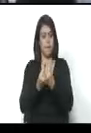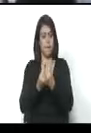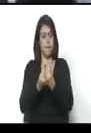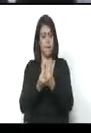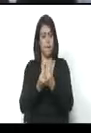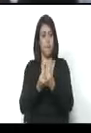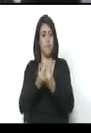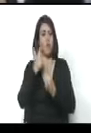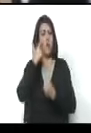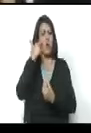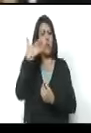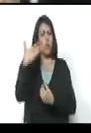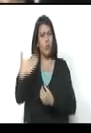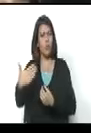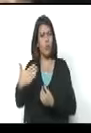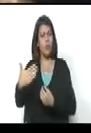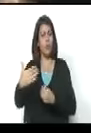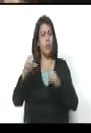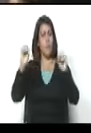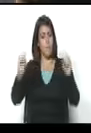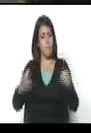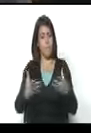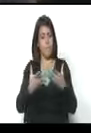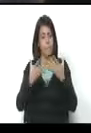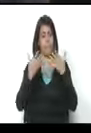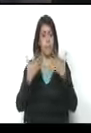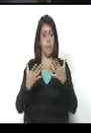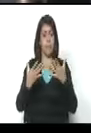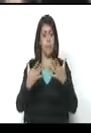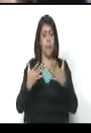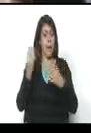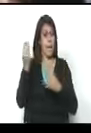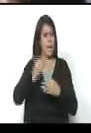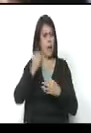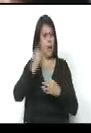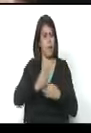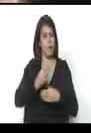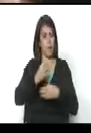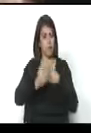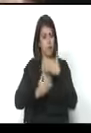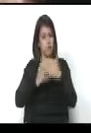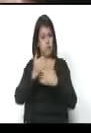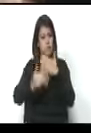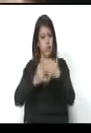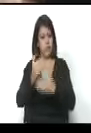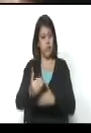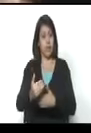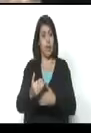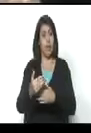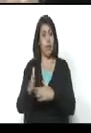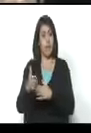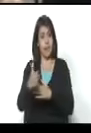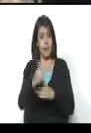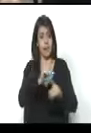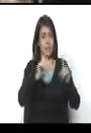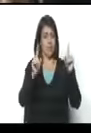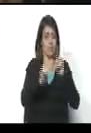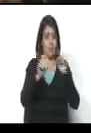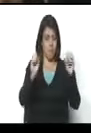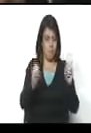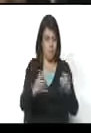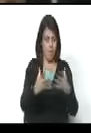a la cotidianidad el milagro de multiplicar panes y peces, el milagro de